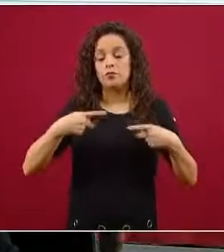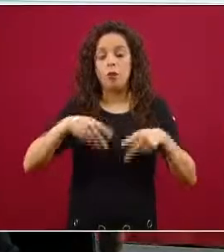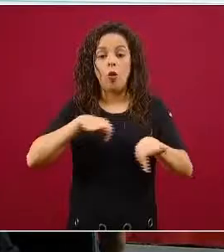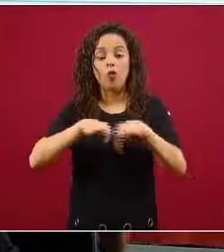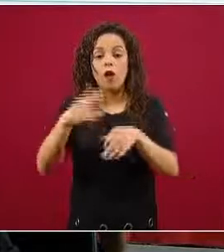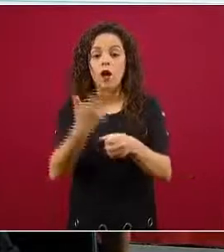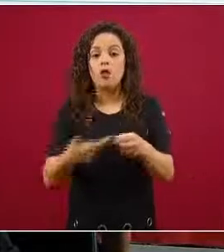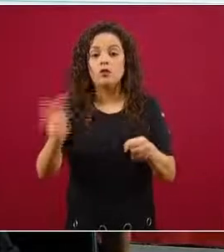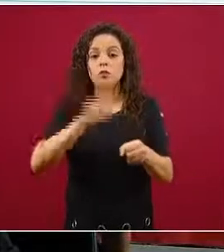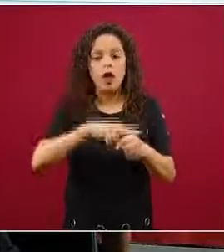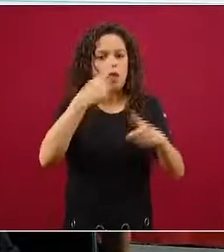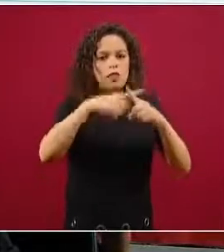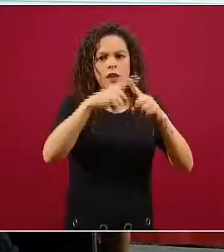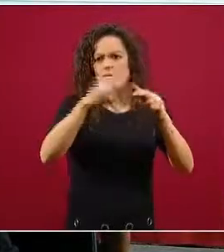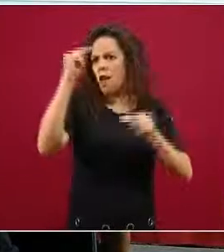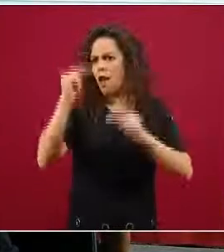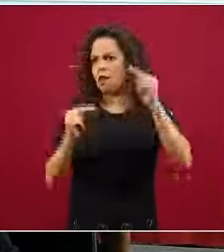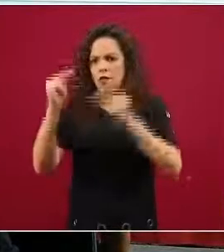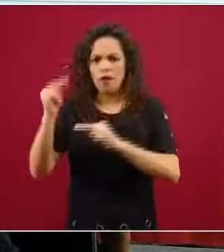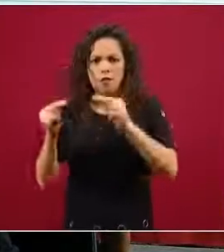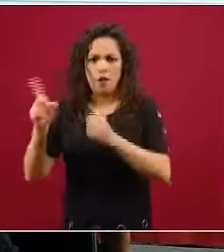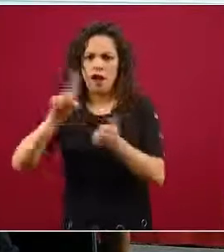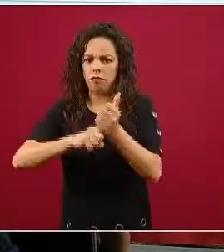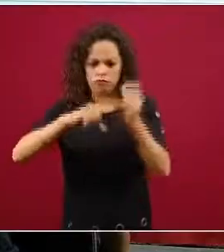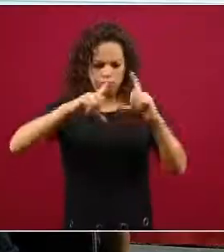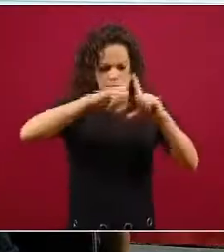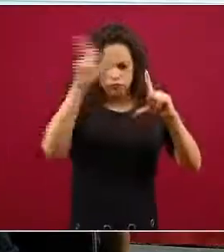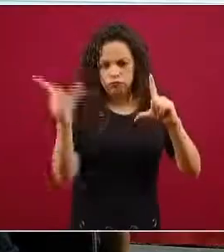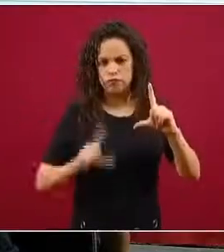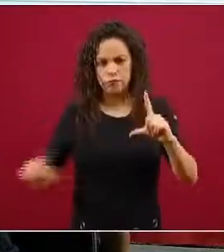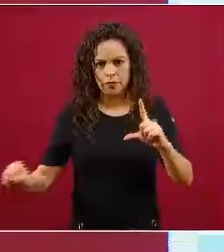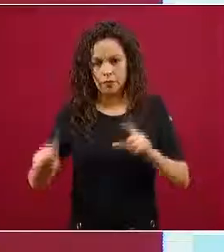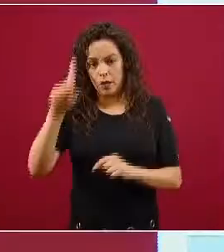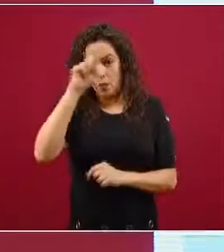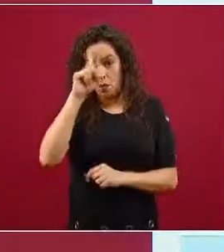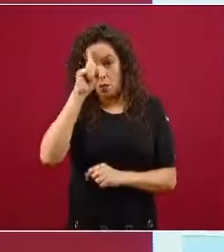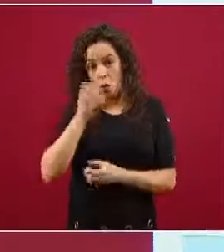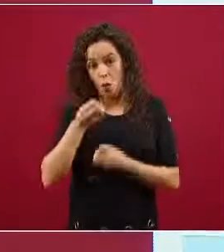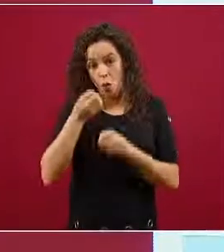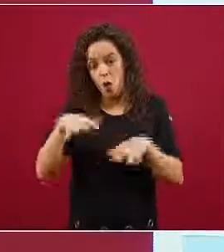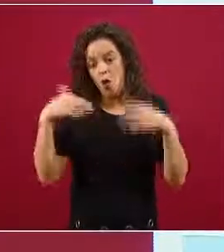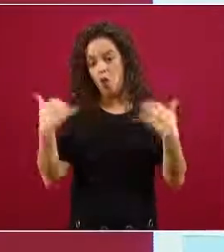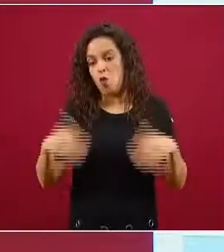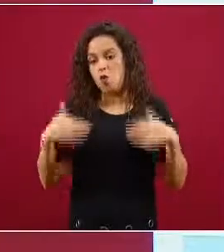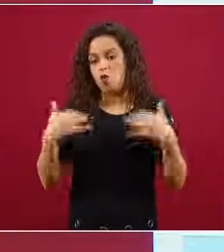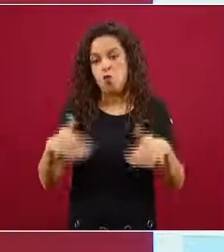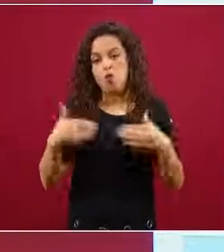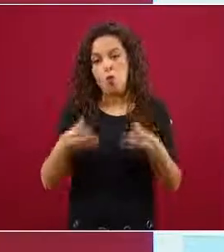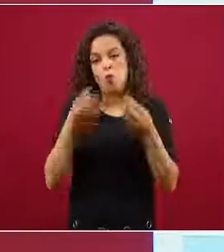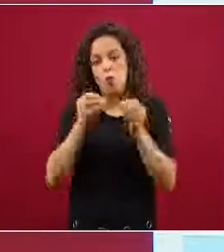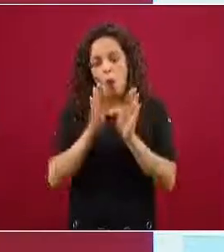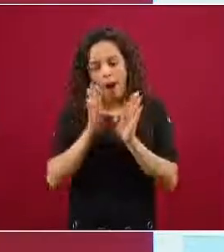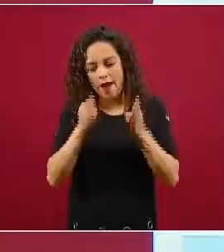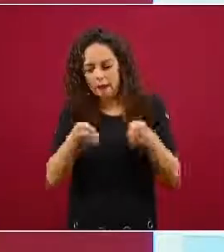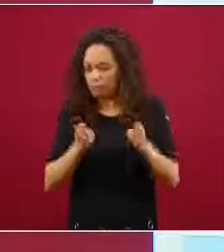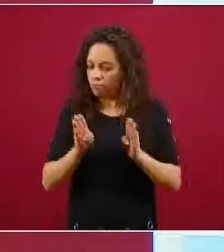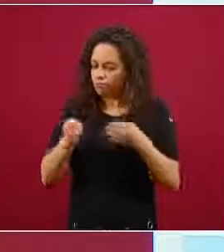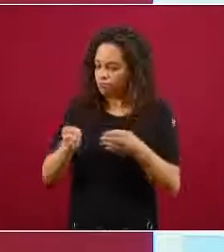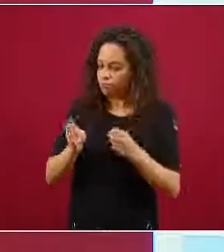nivel nacional, tiene recomendaciones tan amplias o tan específicas como son